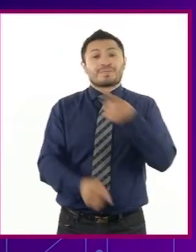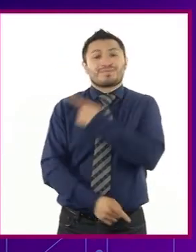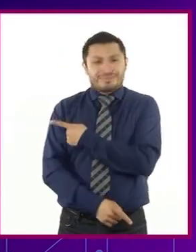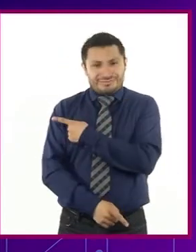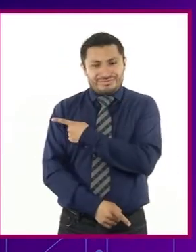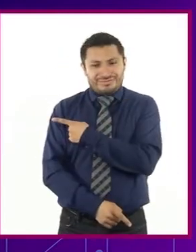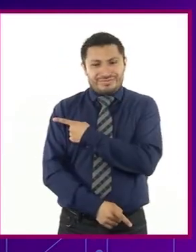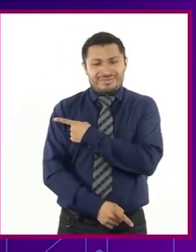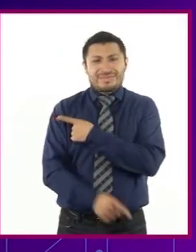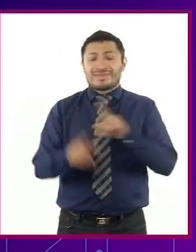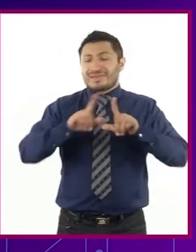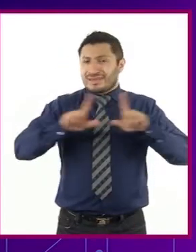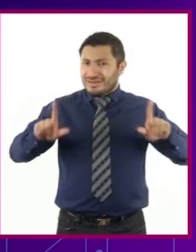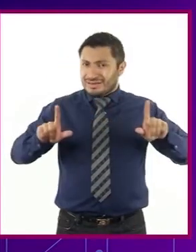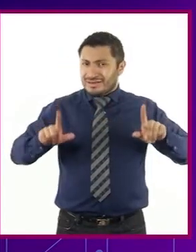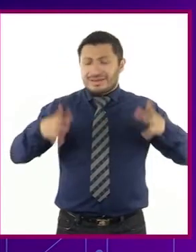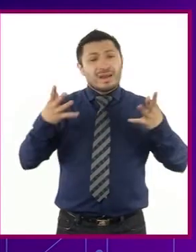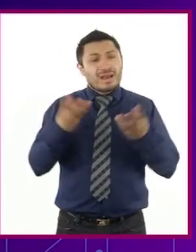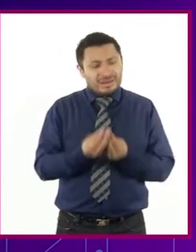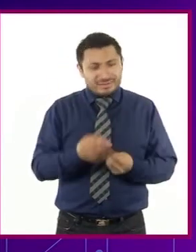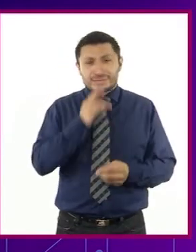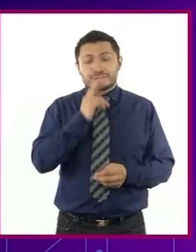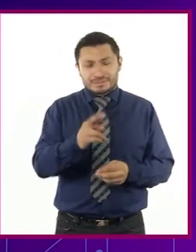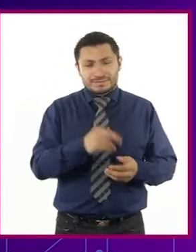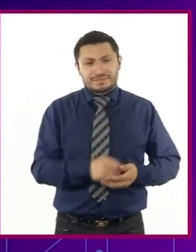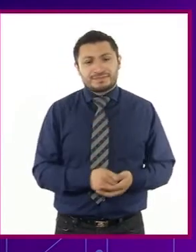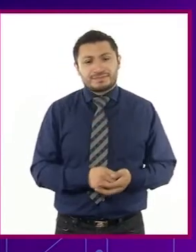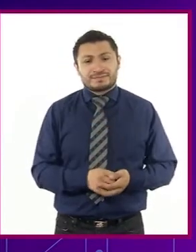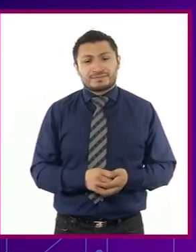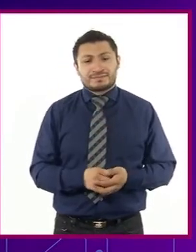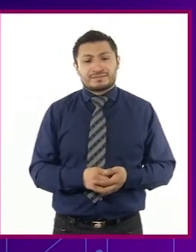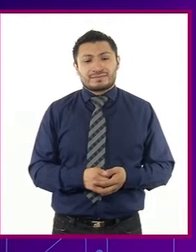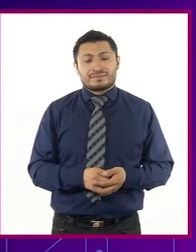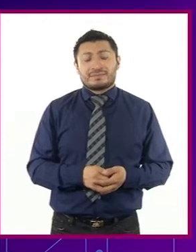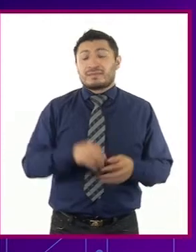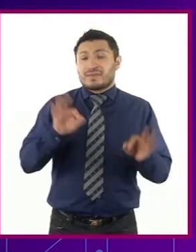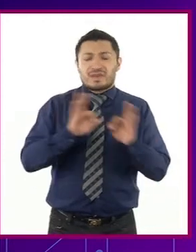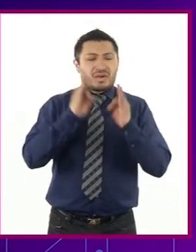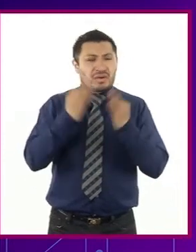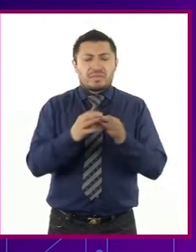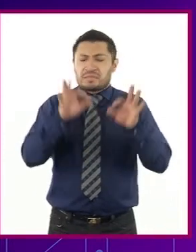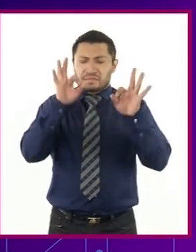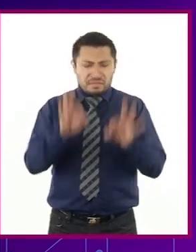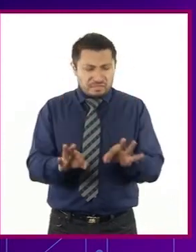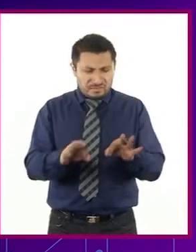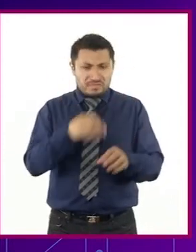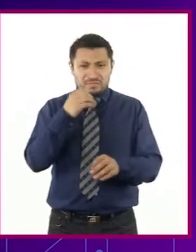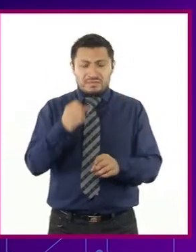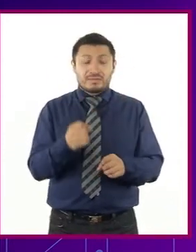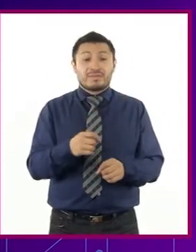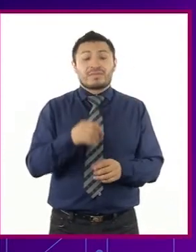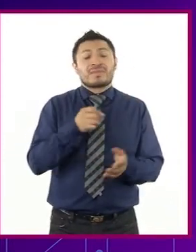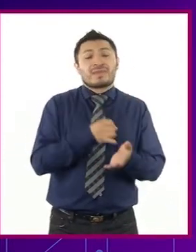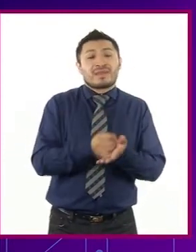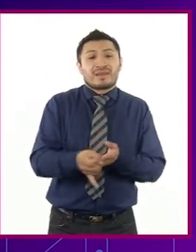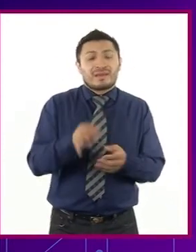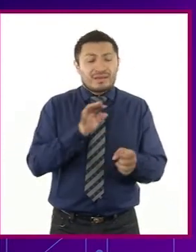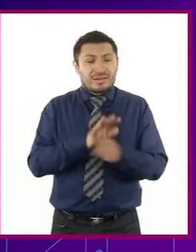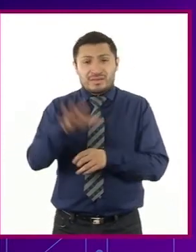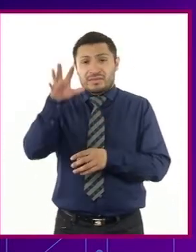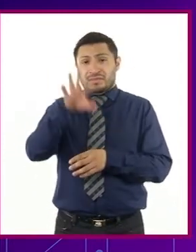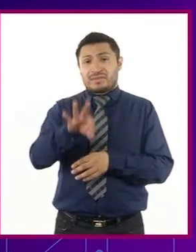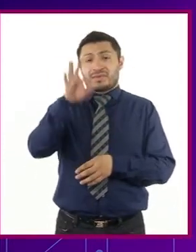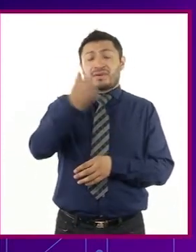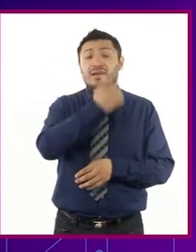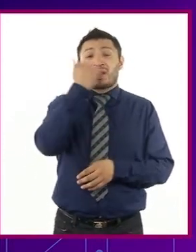y preparados, resolvamos la situación. Una manera práctica de tomar la decisión sobre la selección del